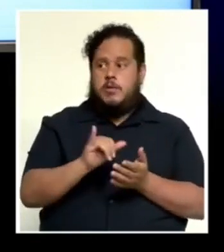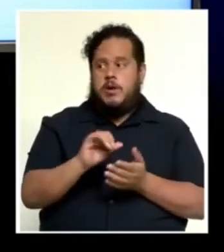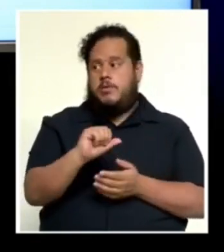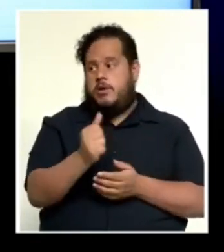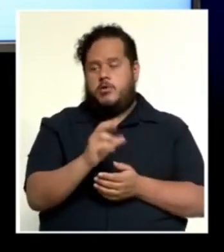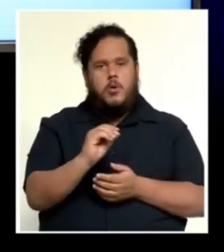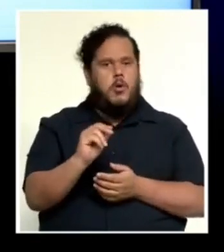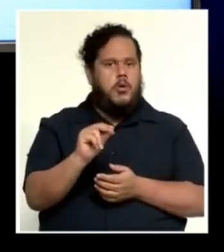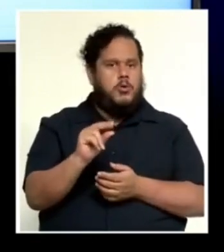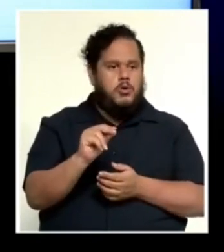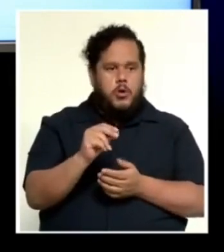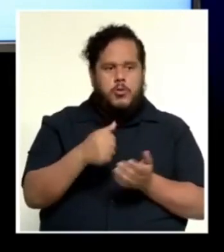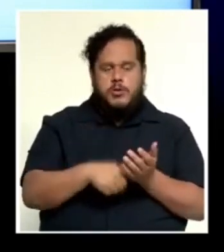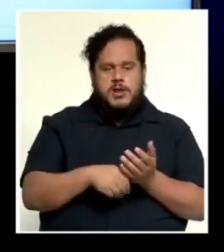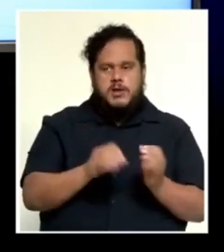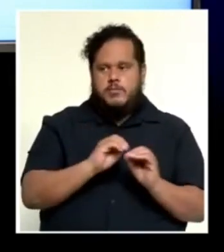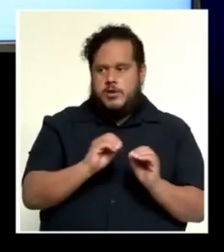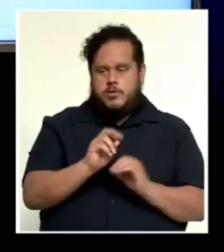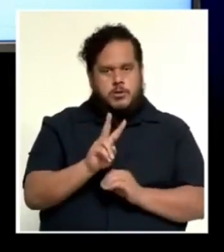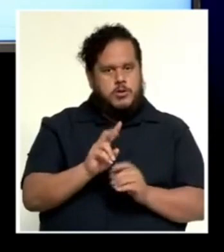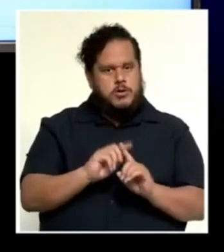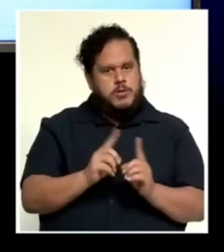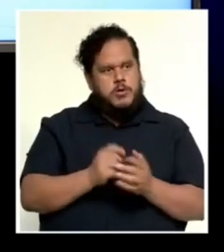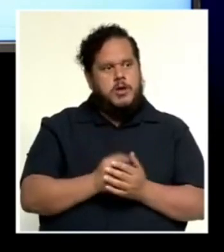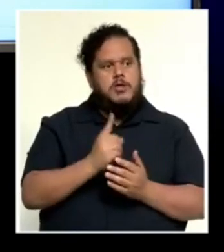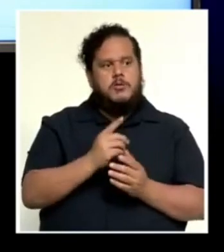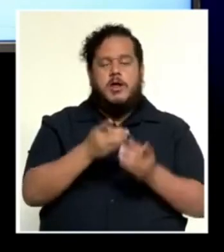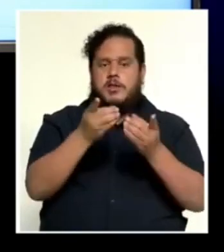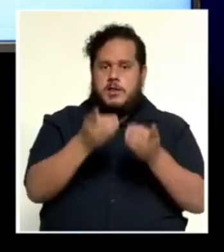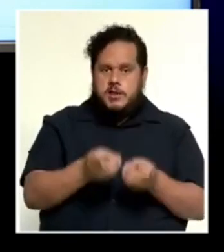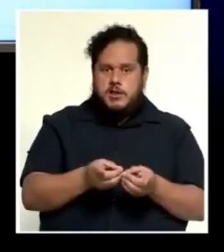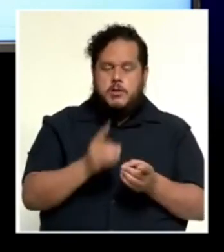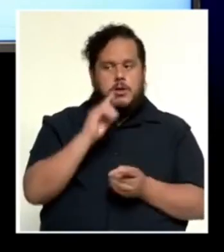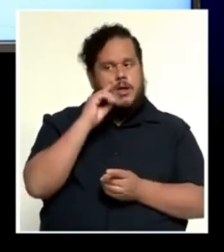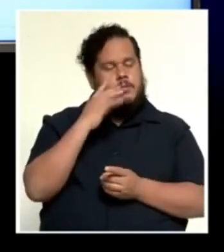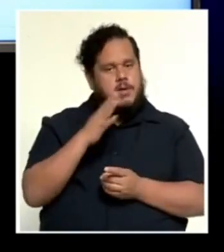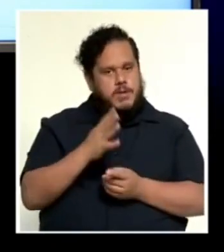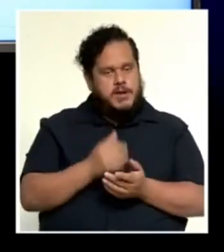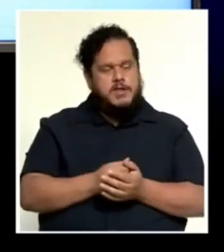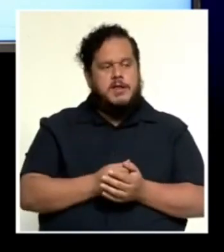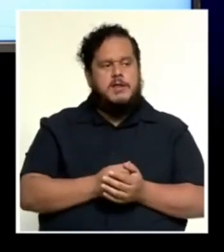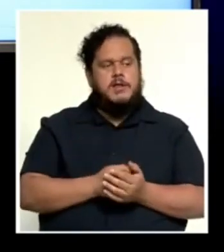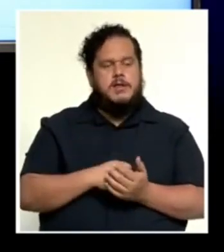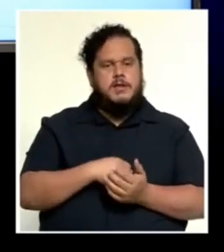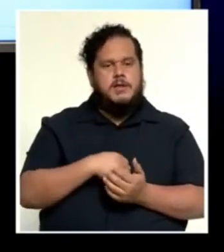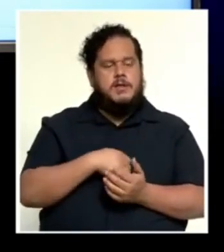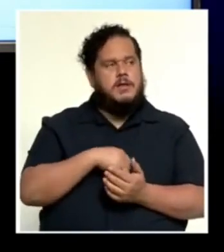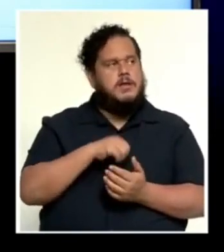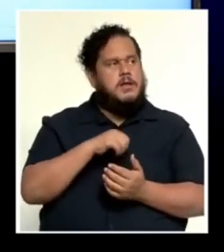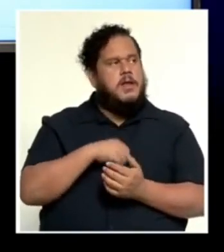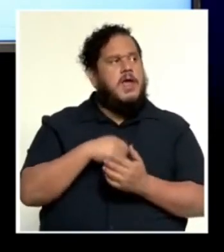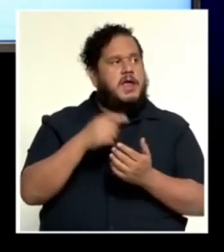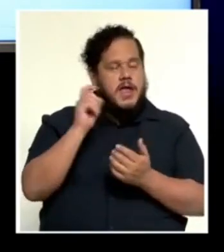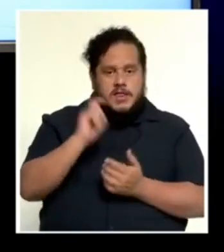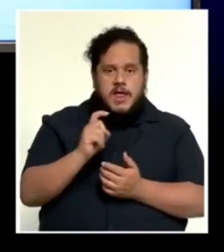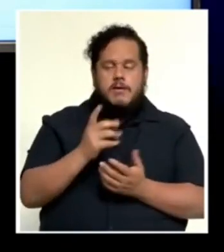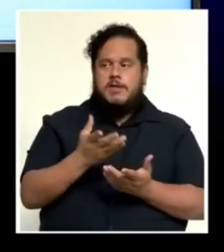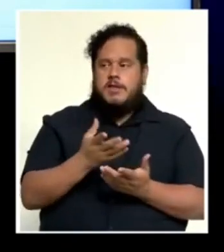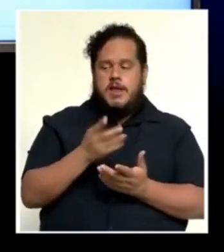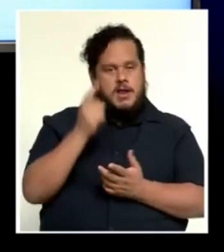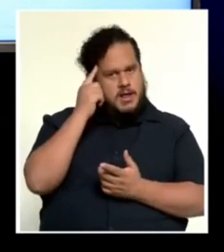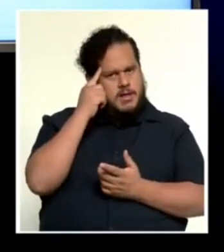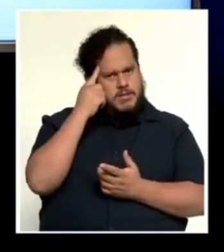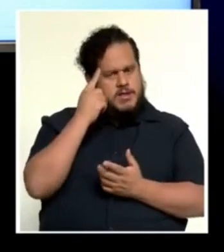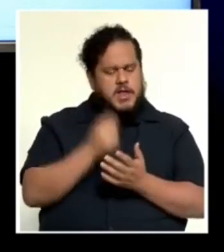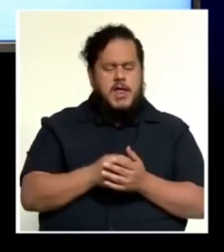o no votarían por ninguno de los dos, pero es una decisión que me parece que tiene que ser tomada en